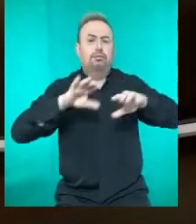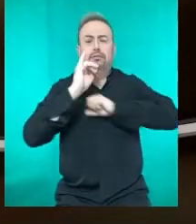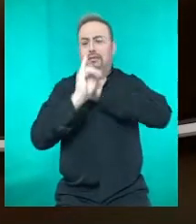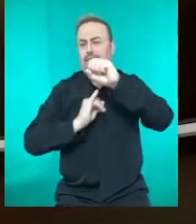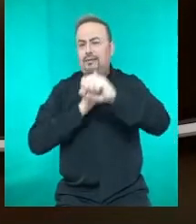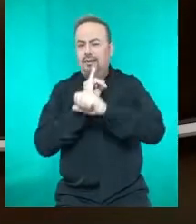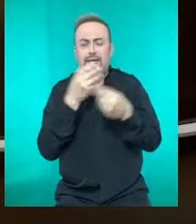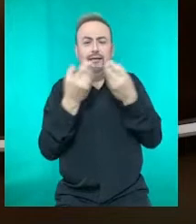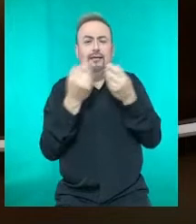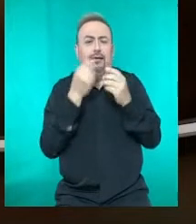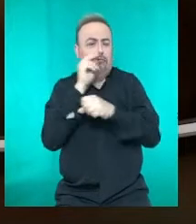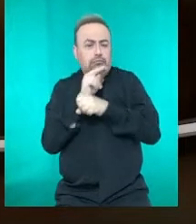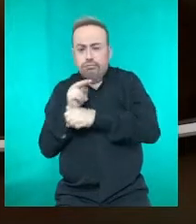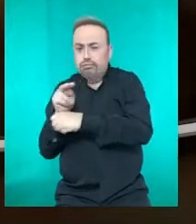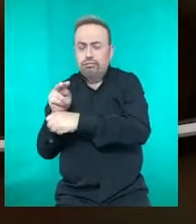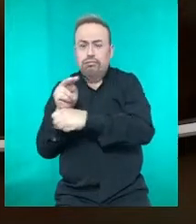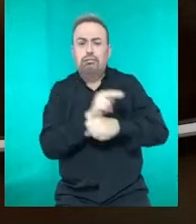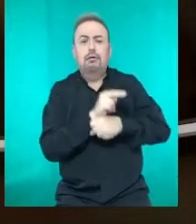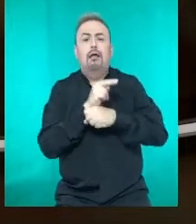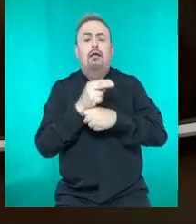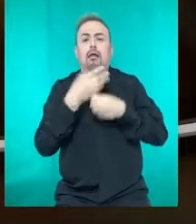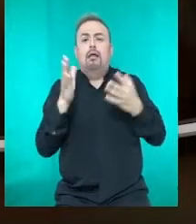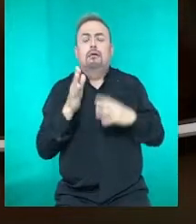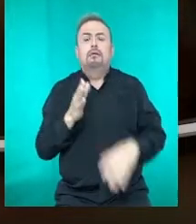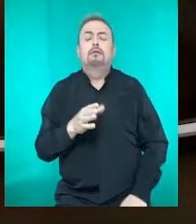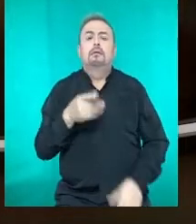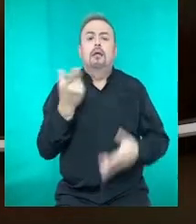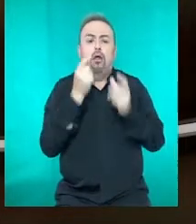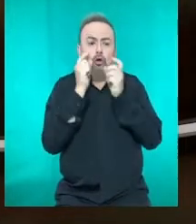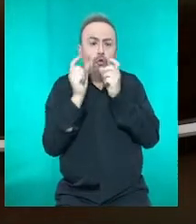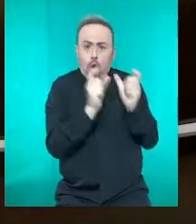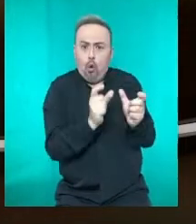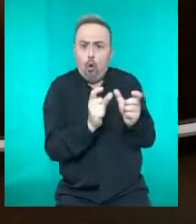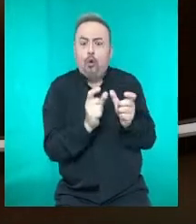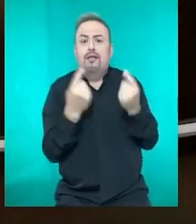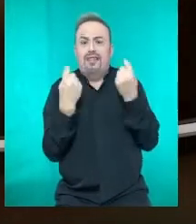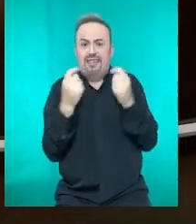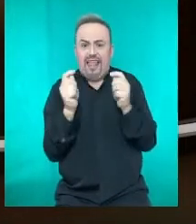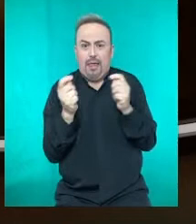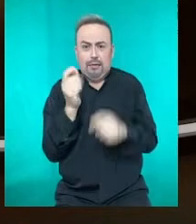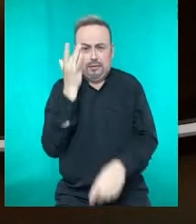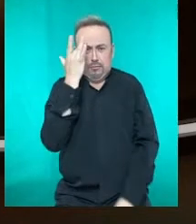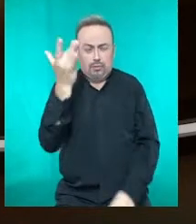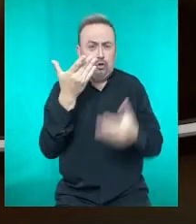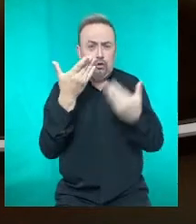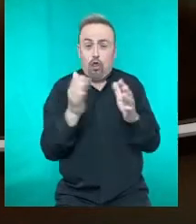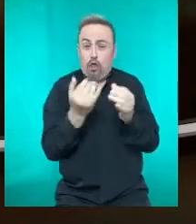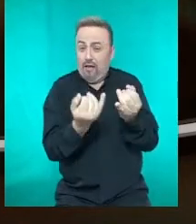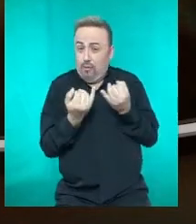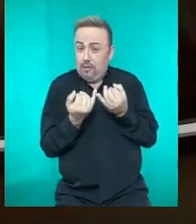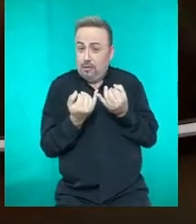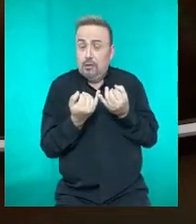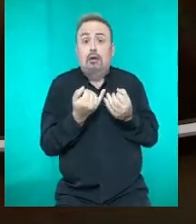cosas, con el monitoreo, el sensorizado. Y obviamente el tratamiento inteligente y adaptado de toda la información generada